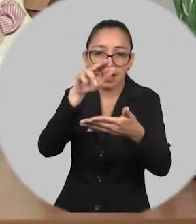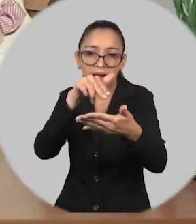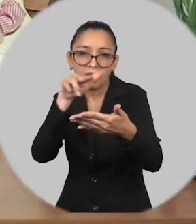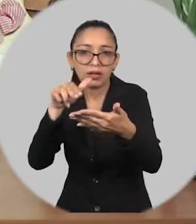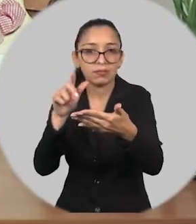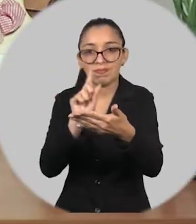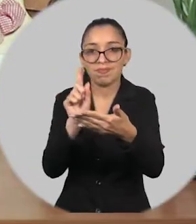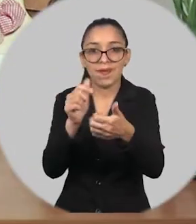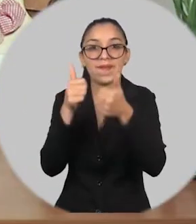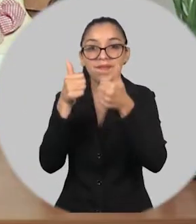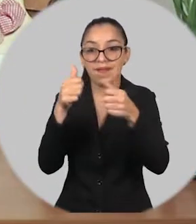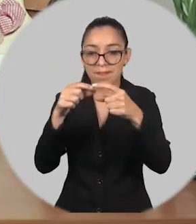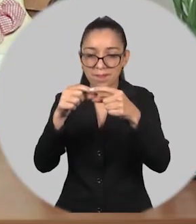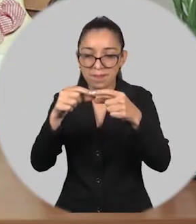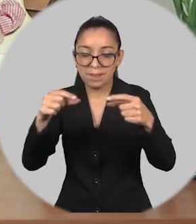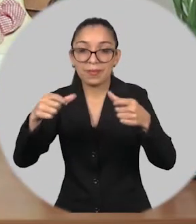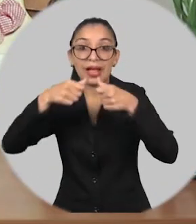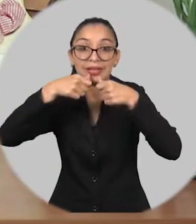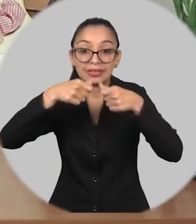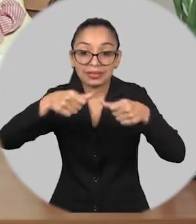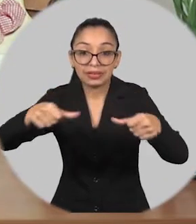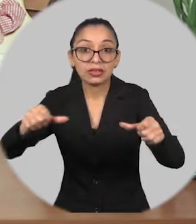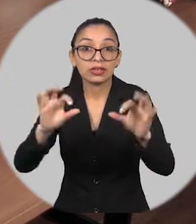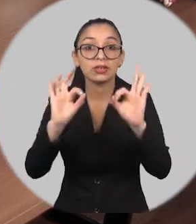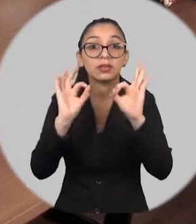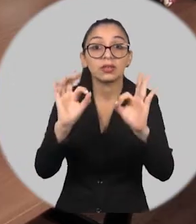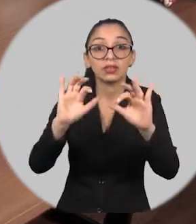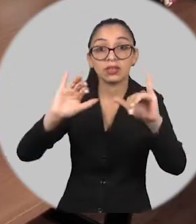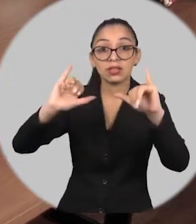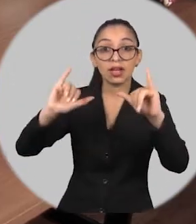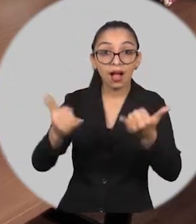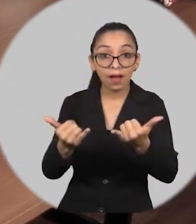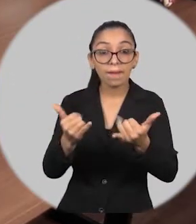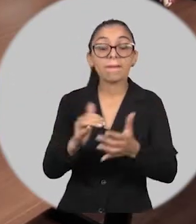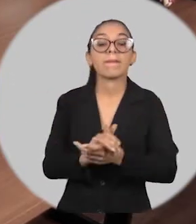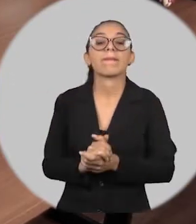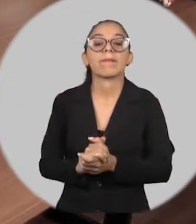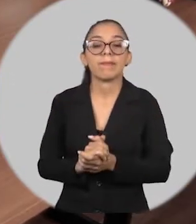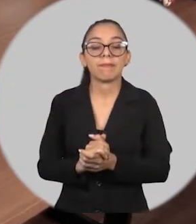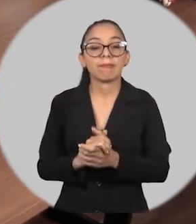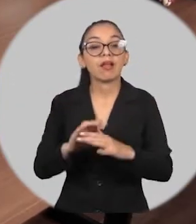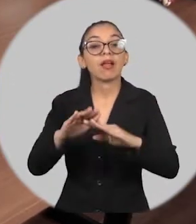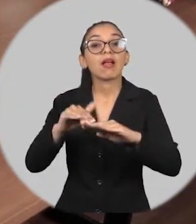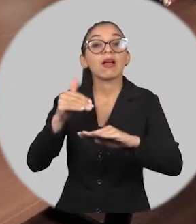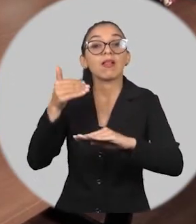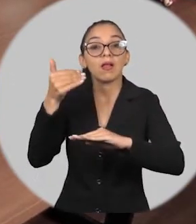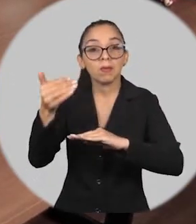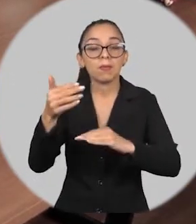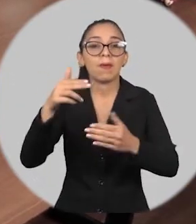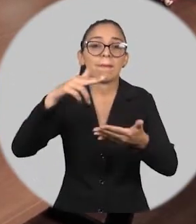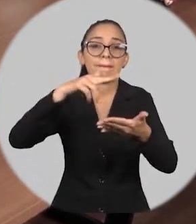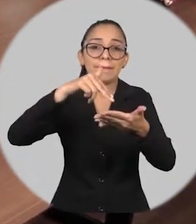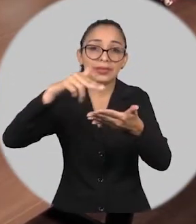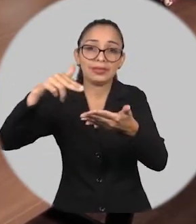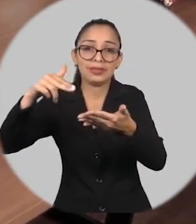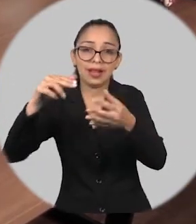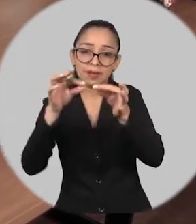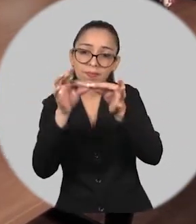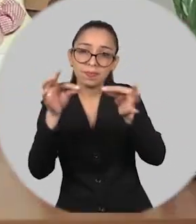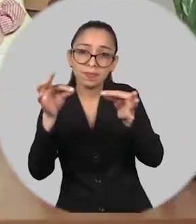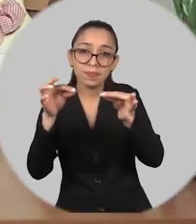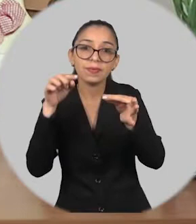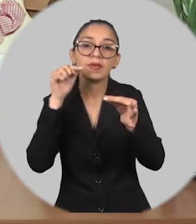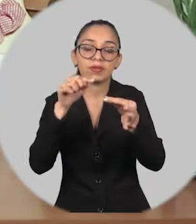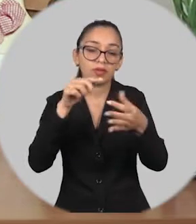error a la hora del pintar. Una vez que posiciono mi cinta de enmascarar, voy de vuelta con el pincel chato que